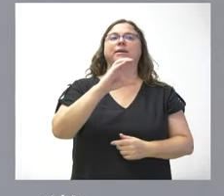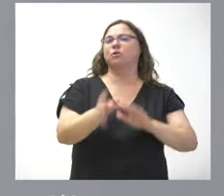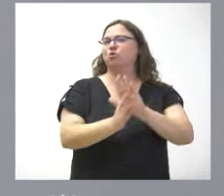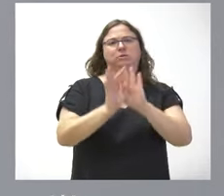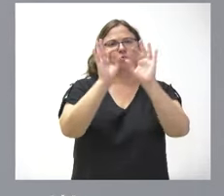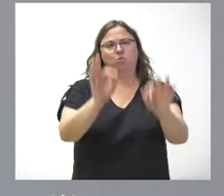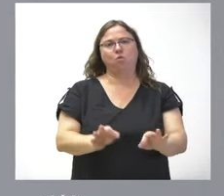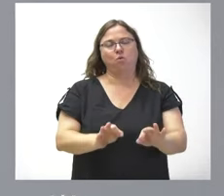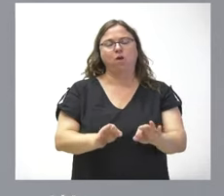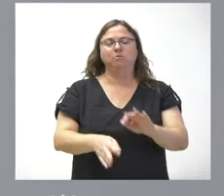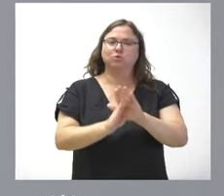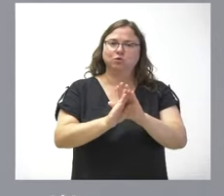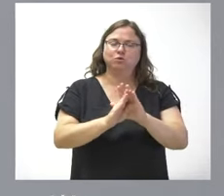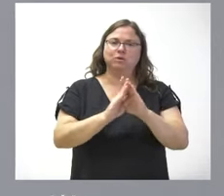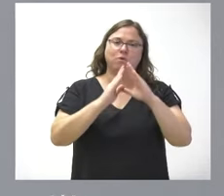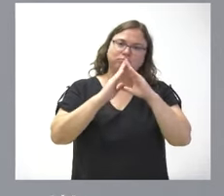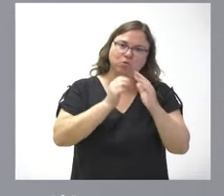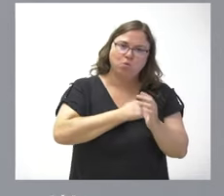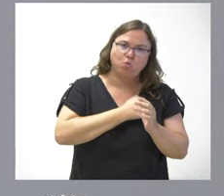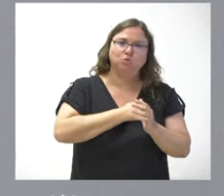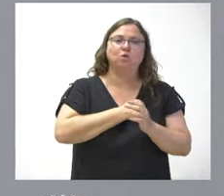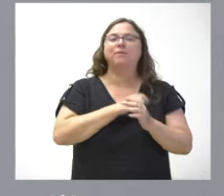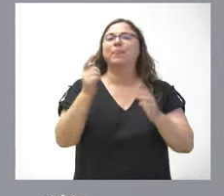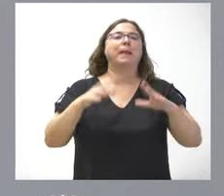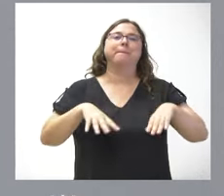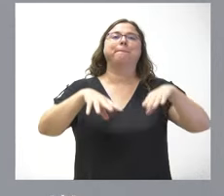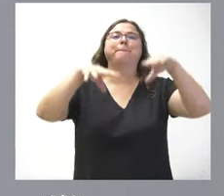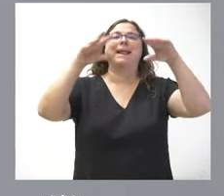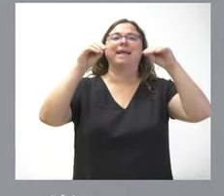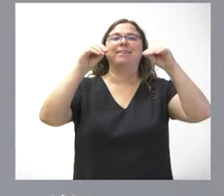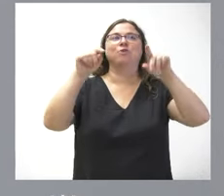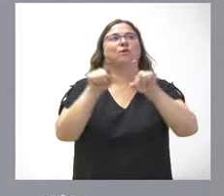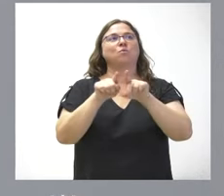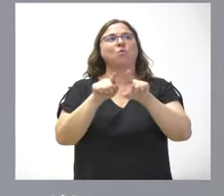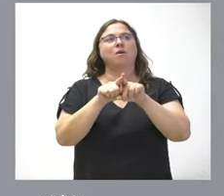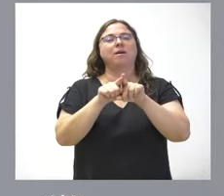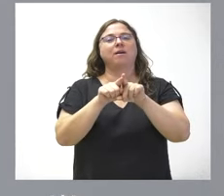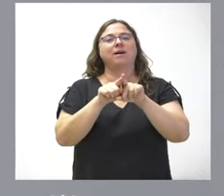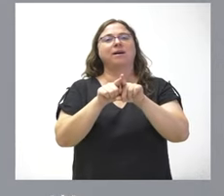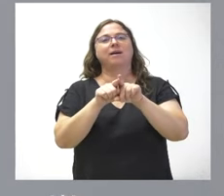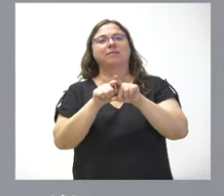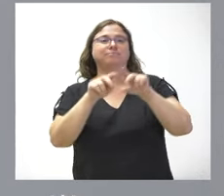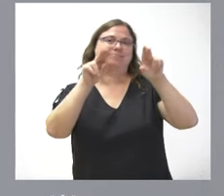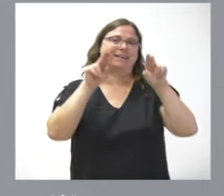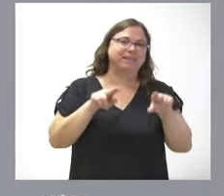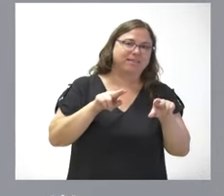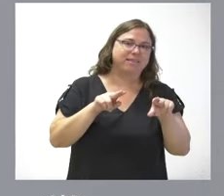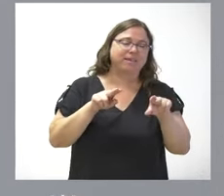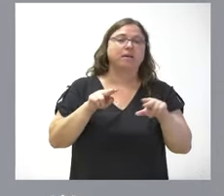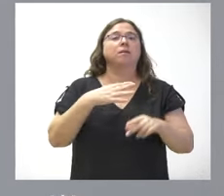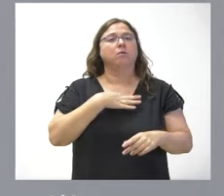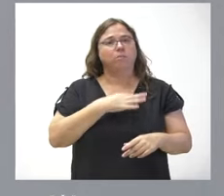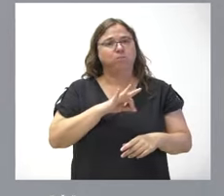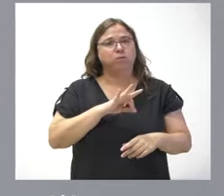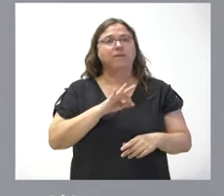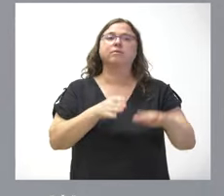compatible con el culto para el que fue diseñado un palacio que es residencia es compatible su declaración debid interés cultural